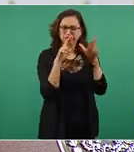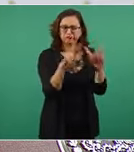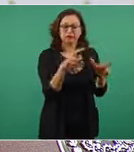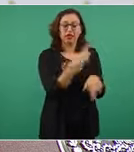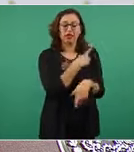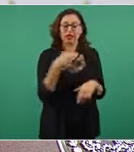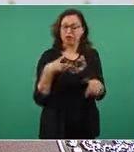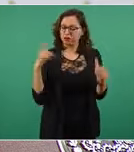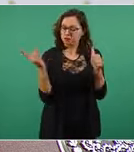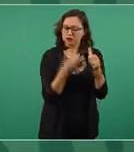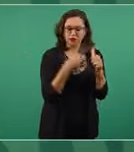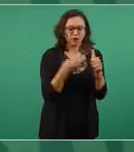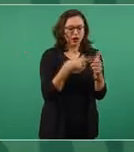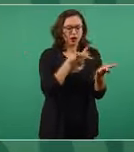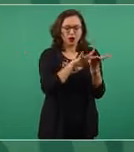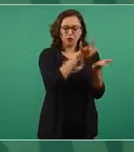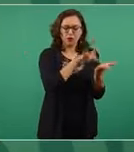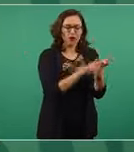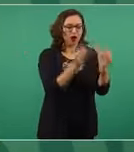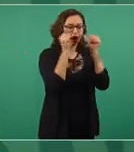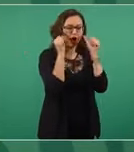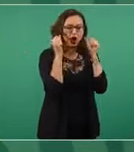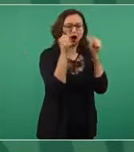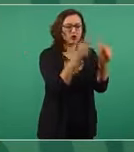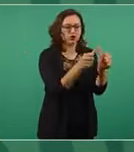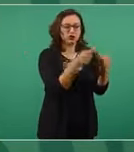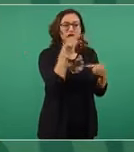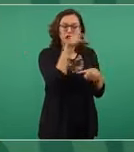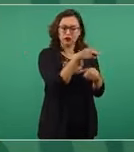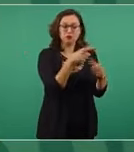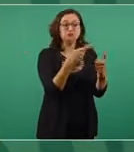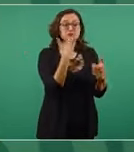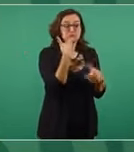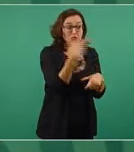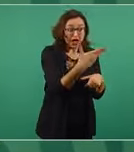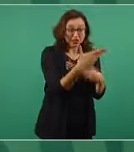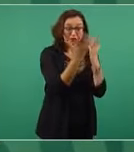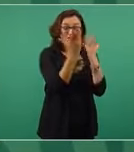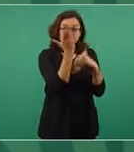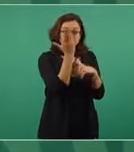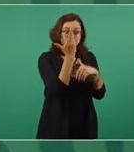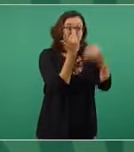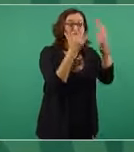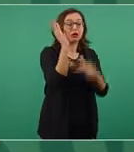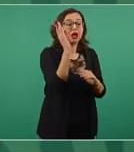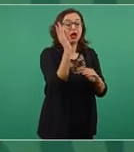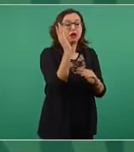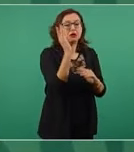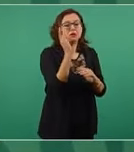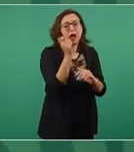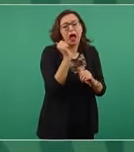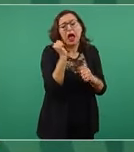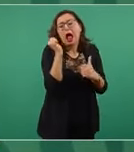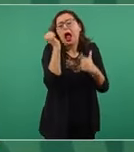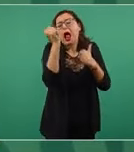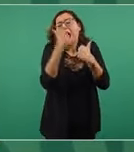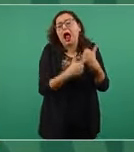permeable. El proyecto nuestro no es así, es apoyar